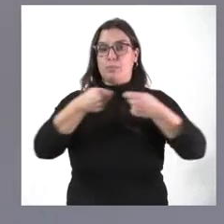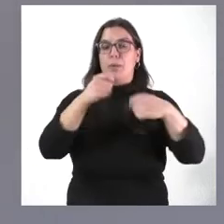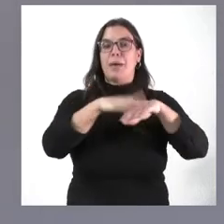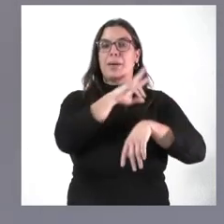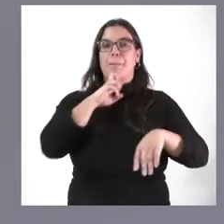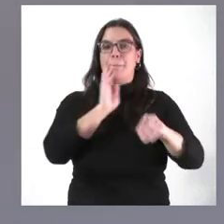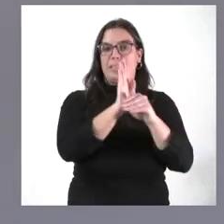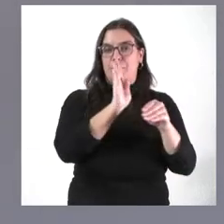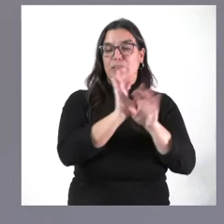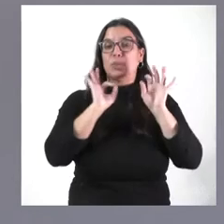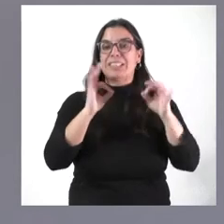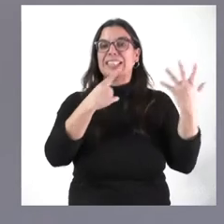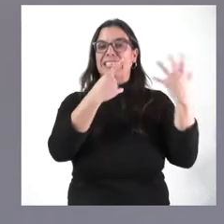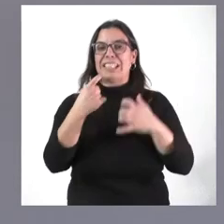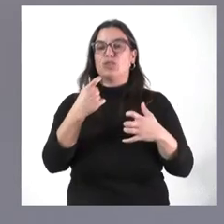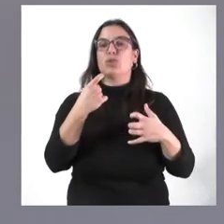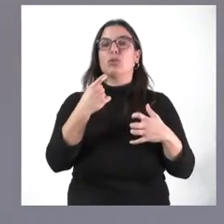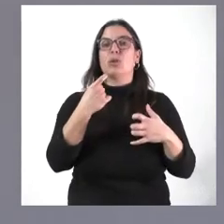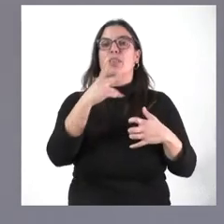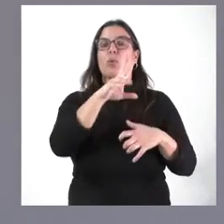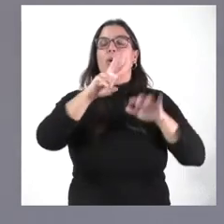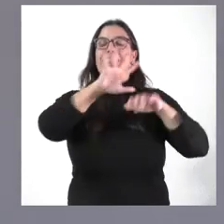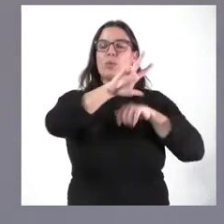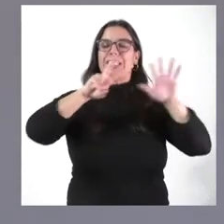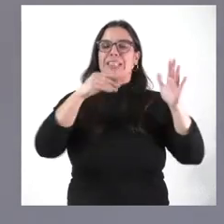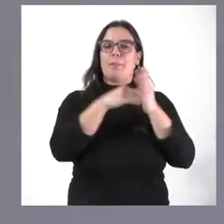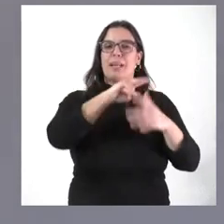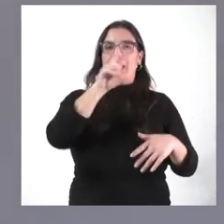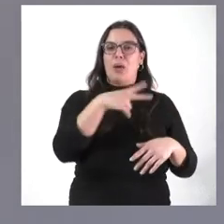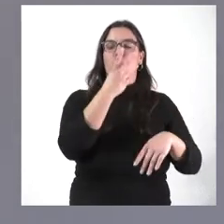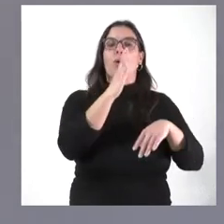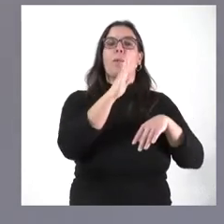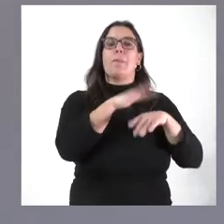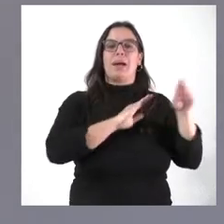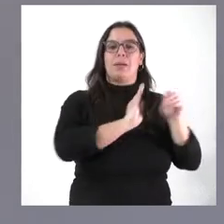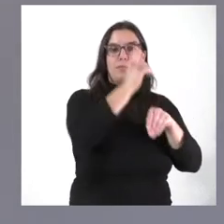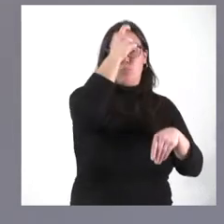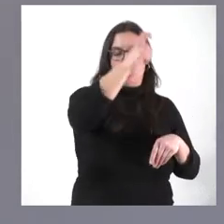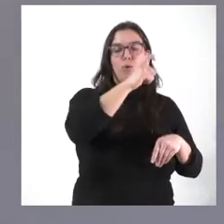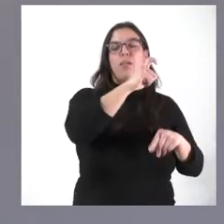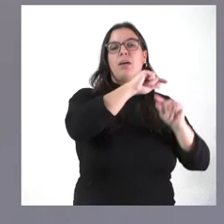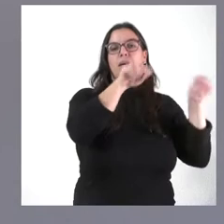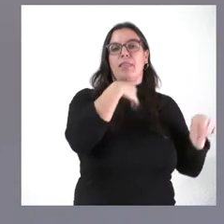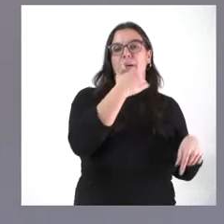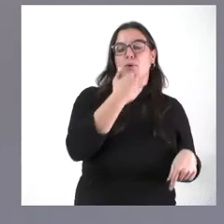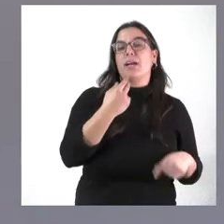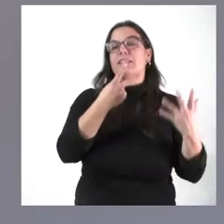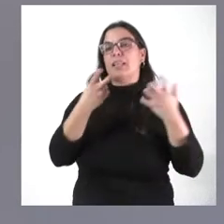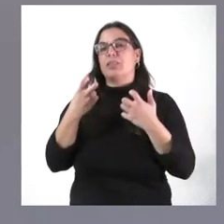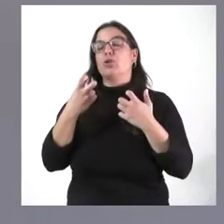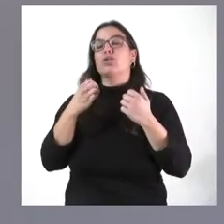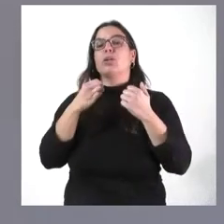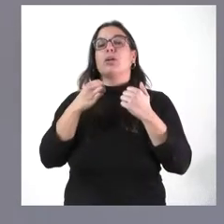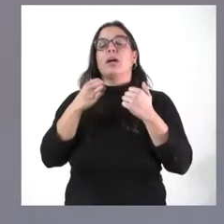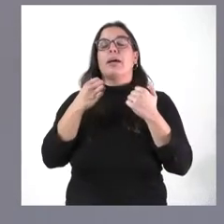los mismos en concreto 6507.000 euros para el instituto de muga de sayago y 779.000 euros para el de Medina